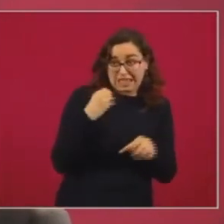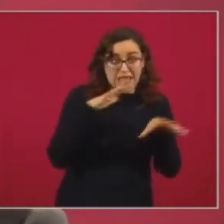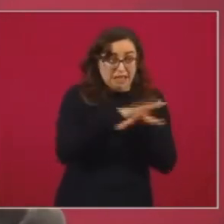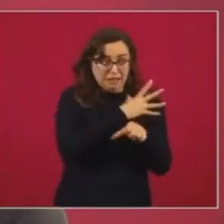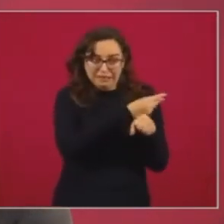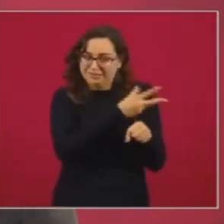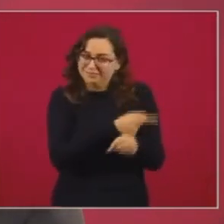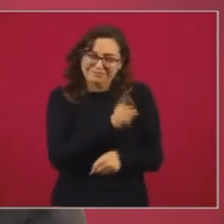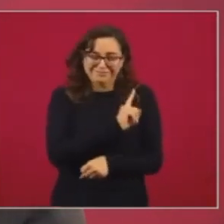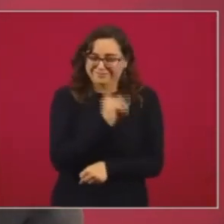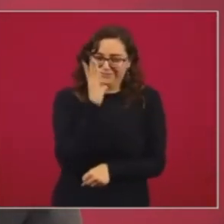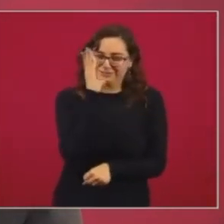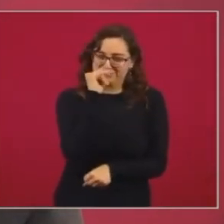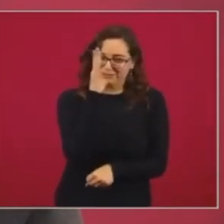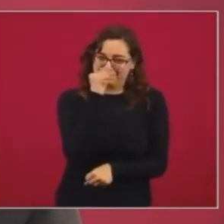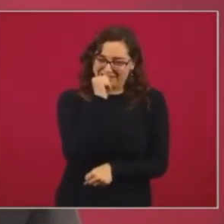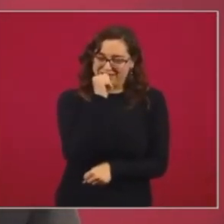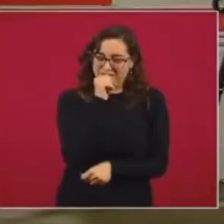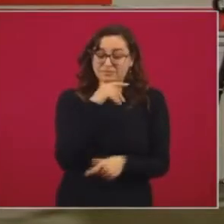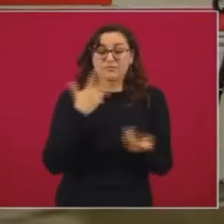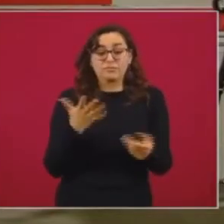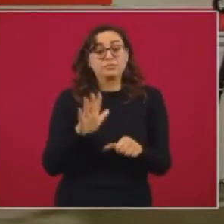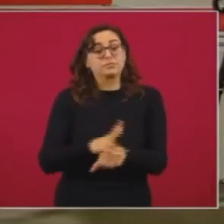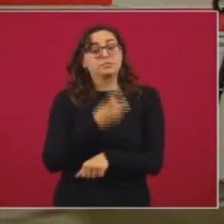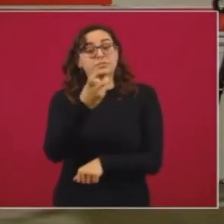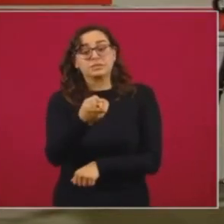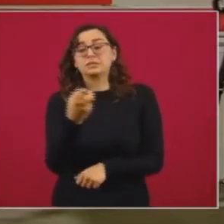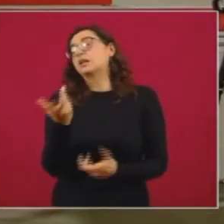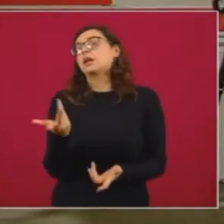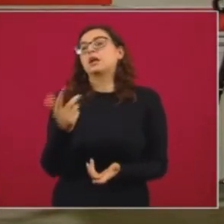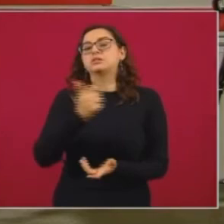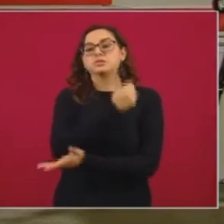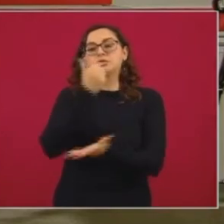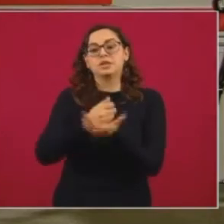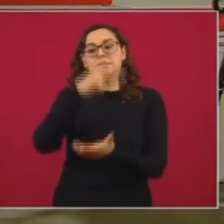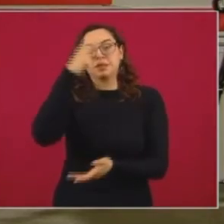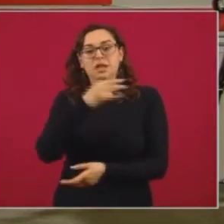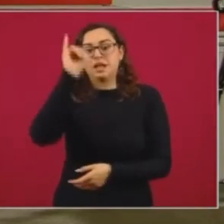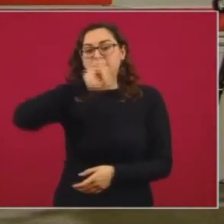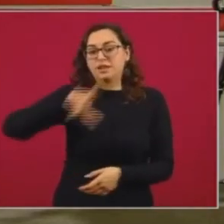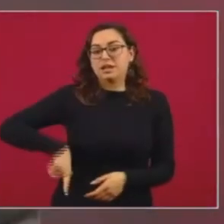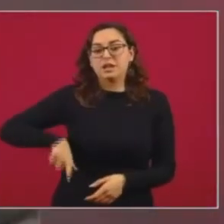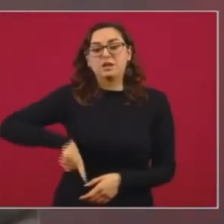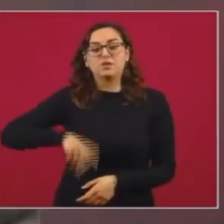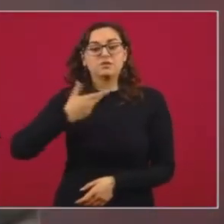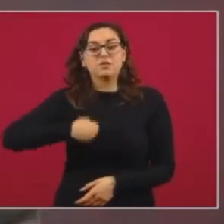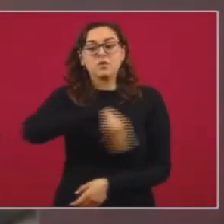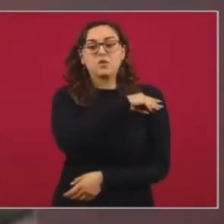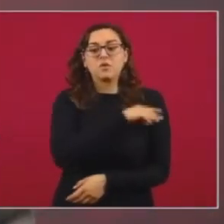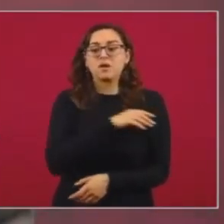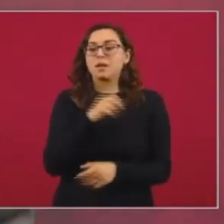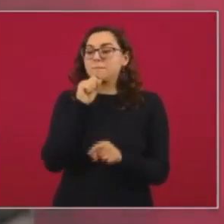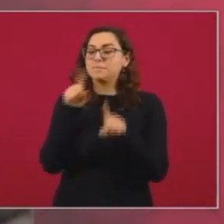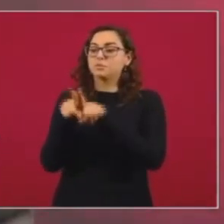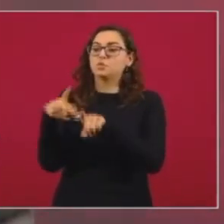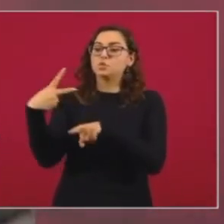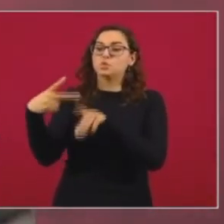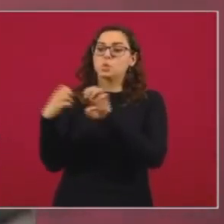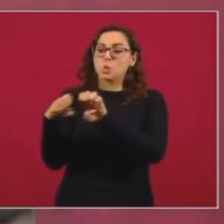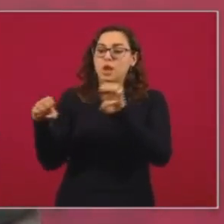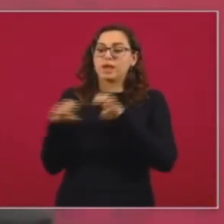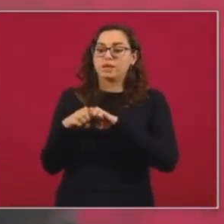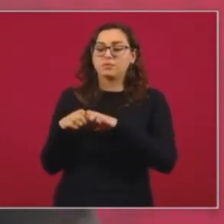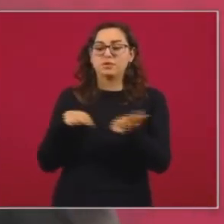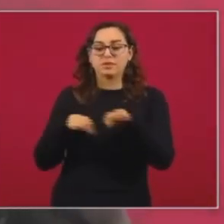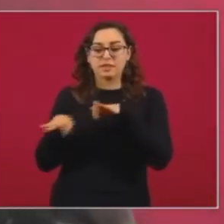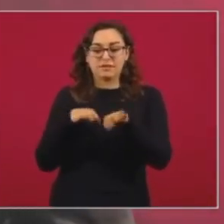en colaboración con la jefa de gobierno de la Ciudad de México, la doctora Claudia Sheinbaum, y su equipo de trabajo, incluida la doctora López